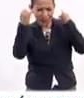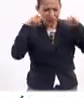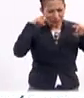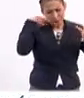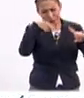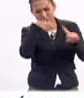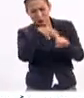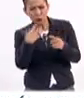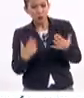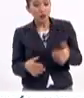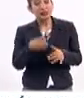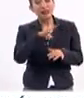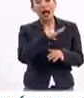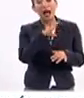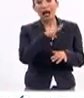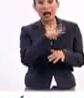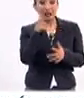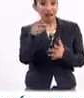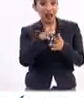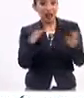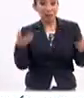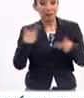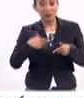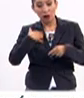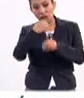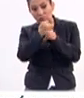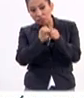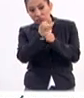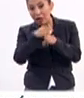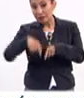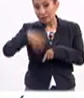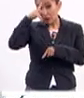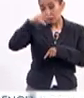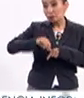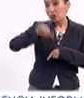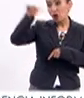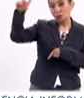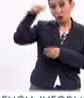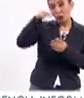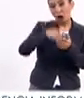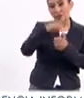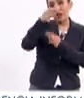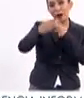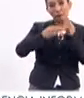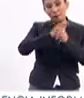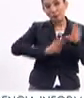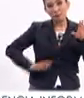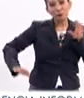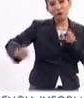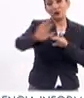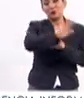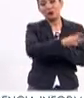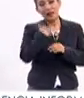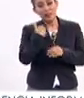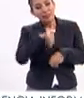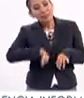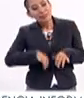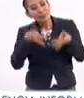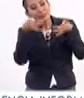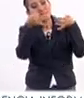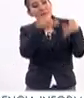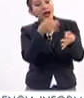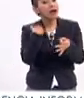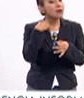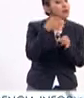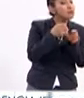matices muy ricos y existen grandes investigadores, no solamente en nuestro país, sino también a lo largo y ancho de todo el mundo que se han dedicado